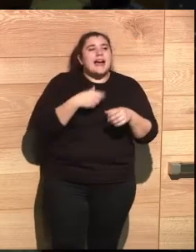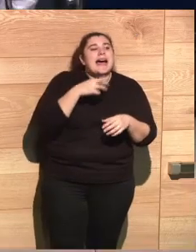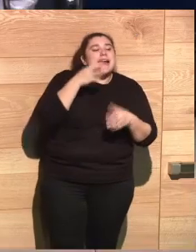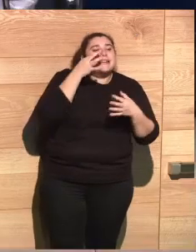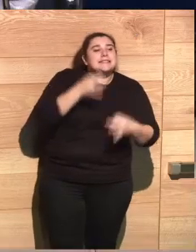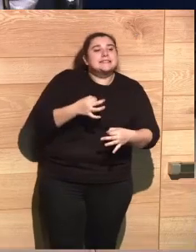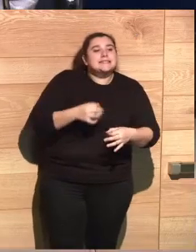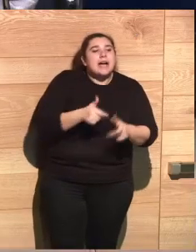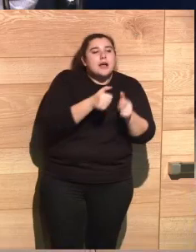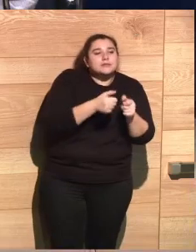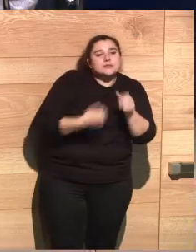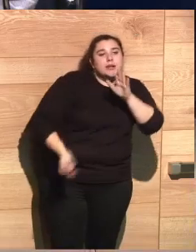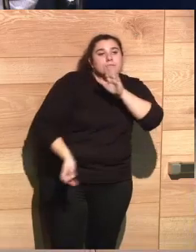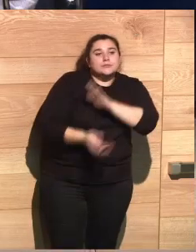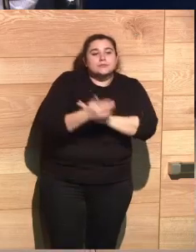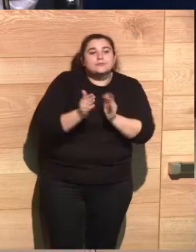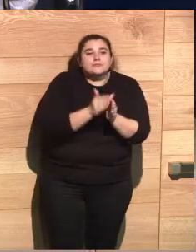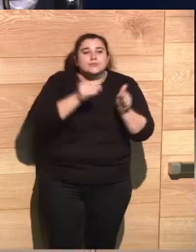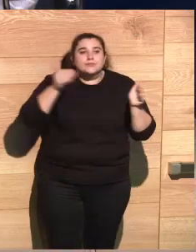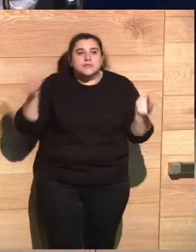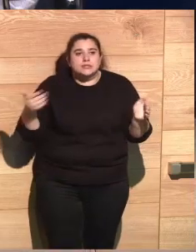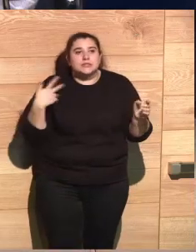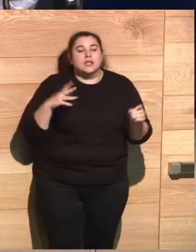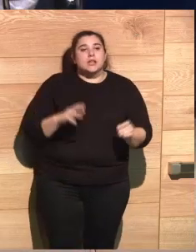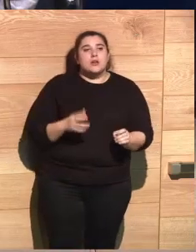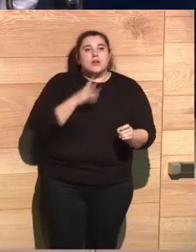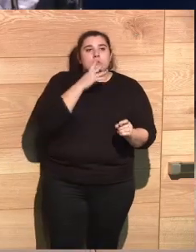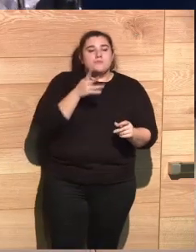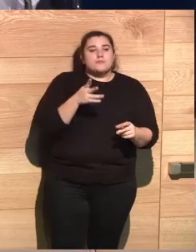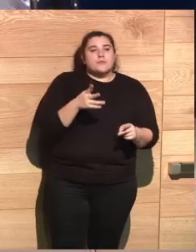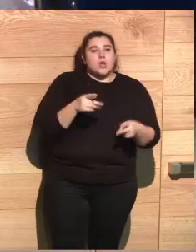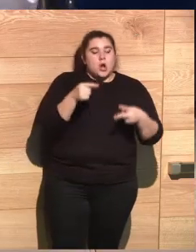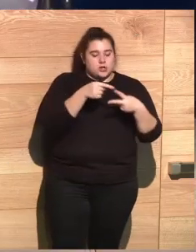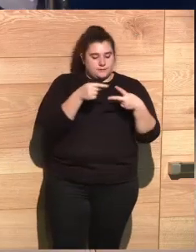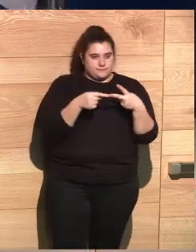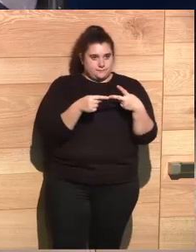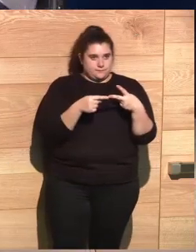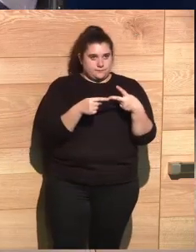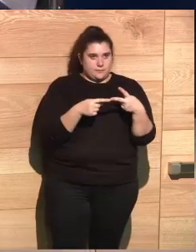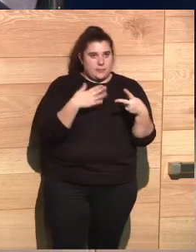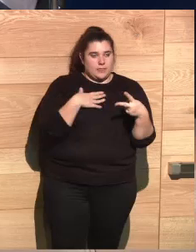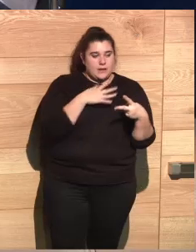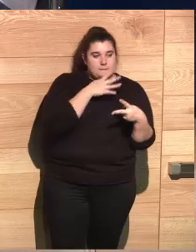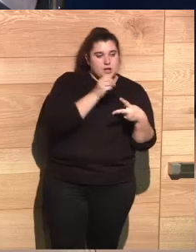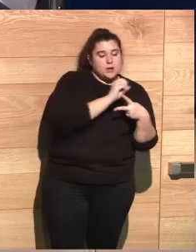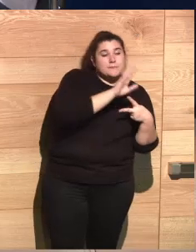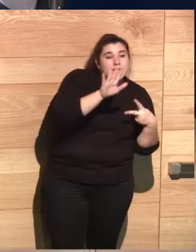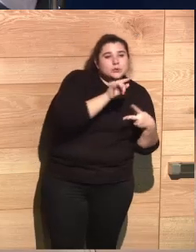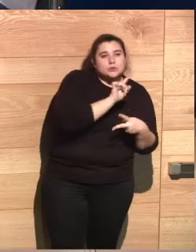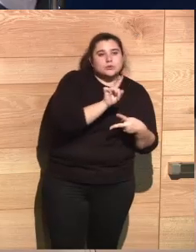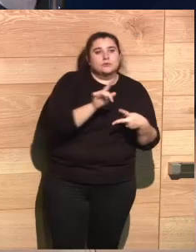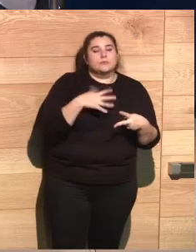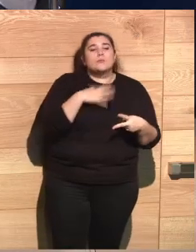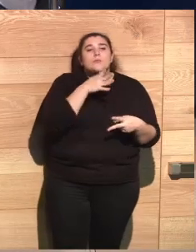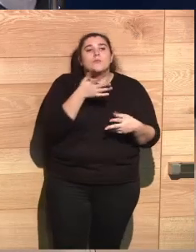virtual y de los mundos autogenerados, es por dos motivos. No porque sea el mejor de los mundos posibles, porque no lo creo, sino precisamente